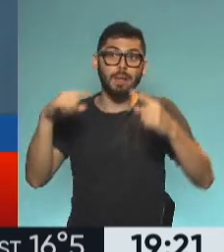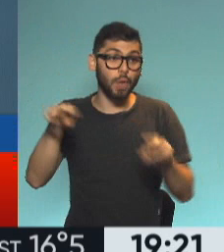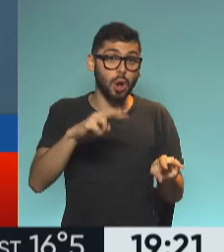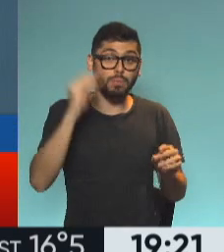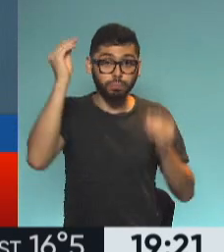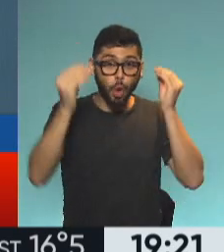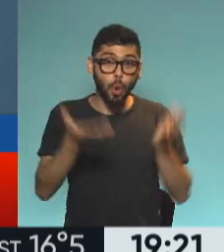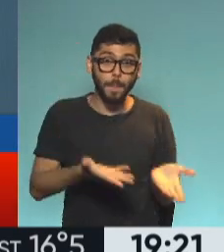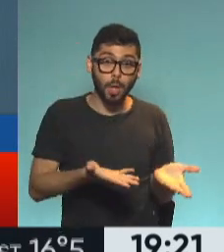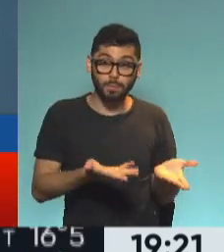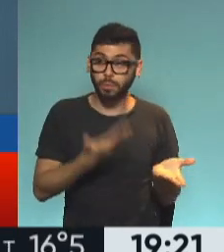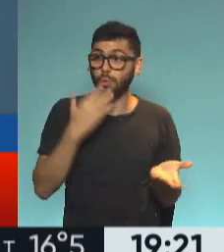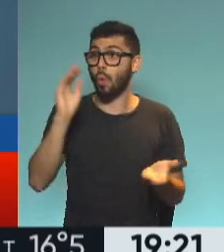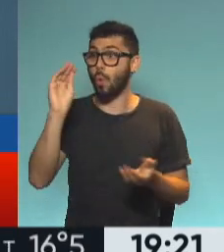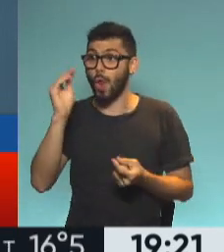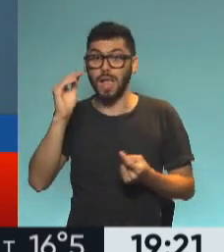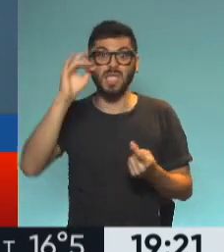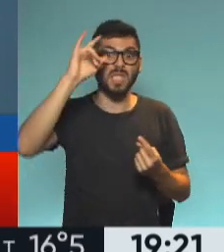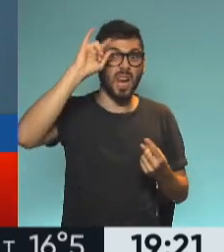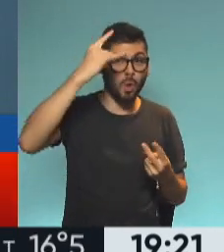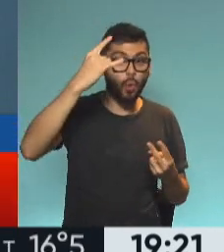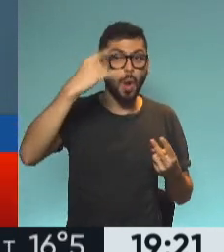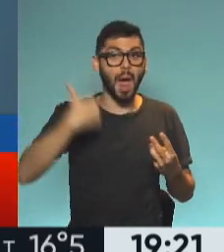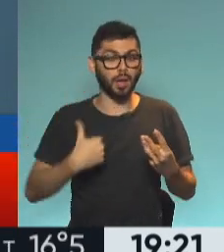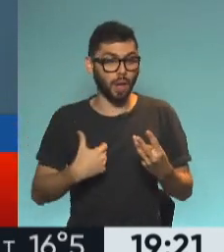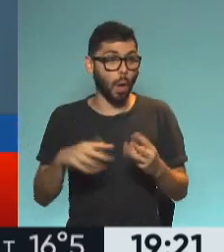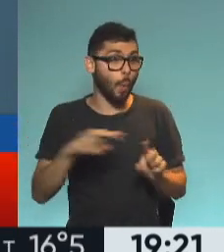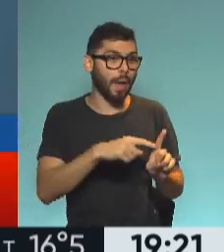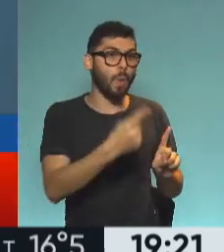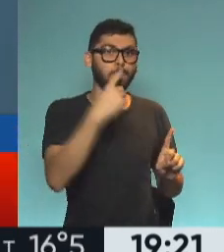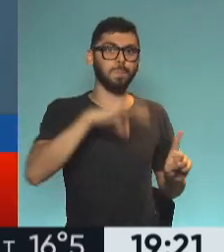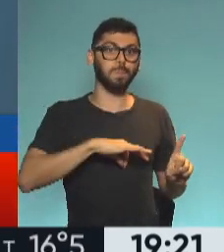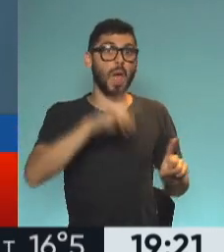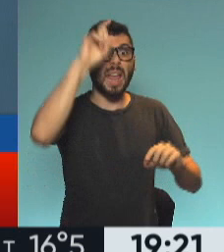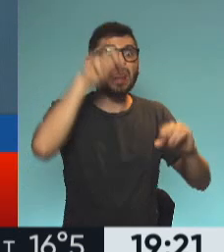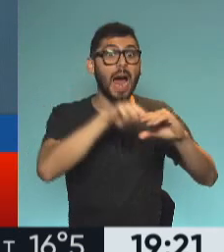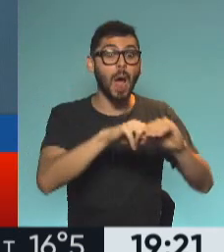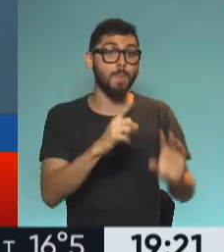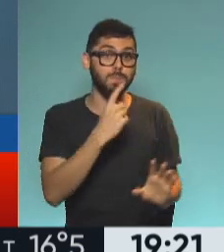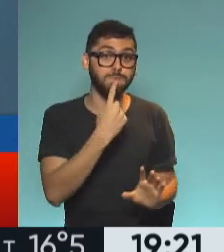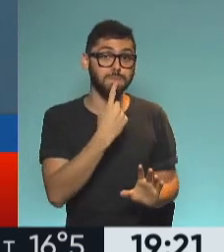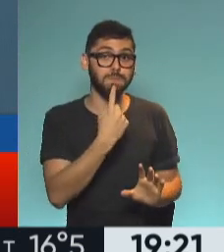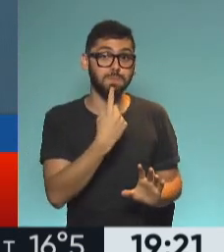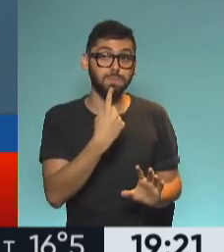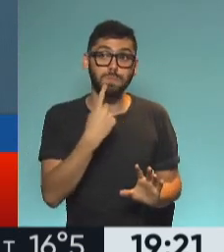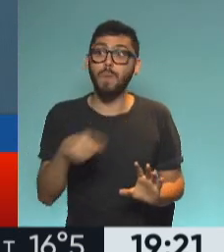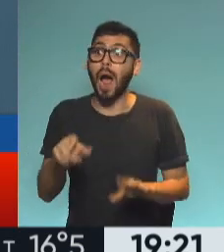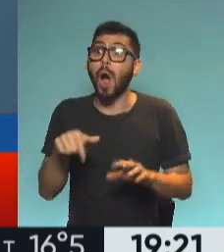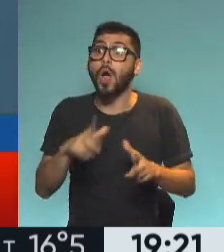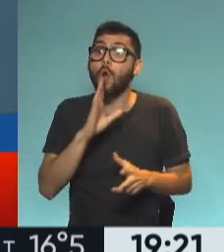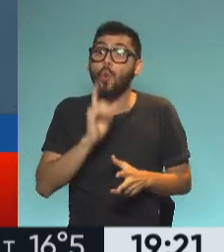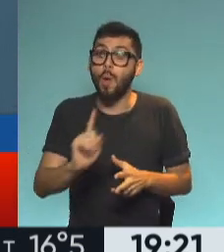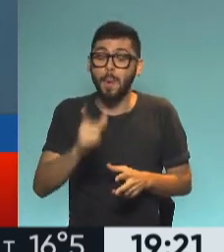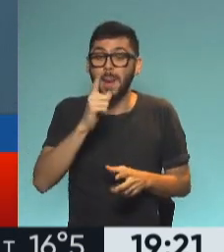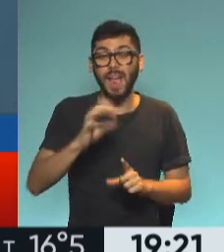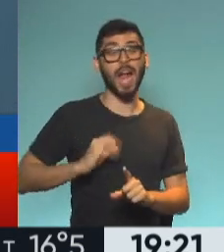Brasil, Argentina, como Uruguay, las principales. Bueno, hasta el momento nadie habló. Creo que el 25 de noviembre